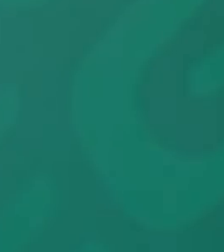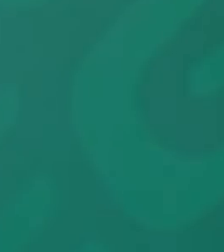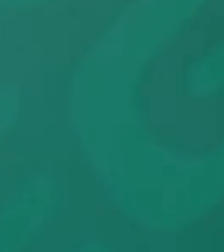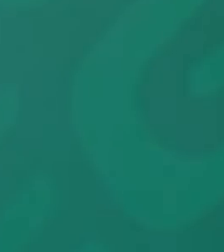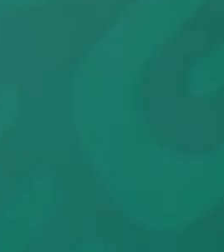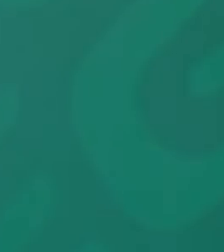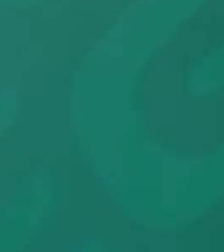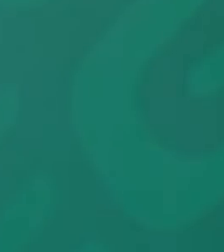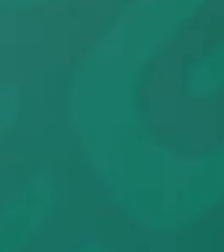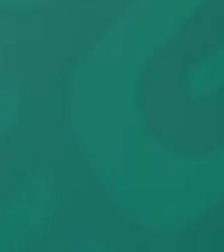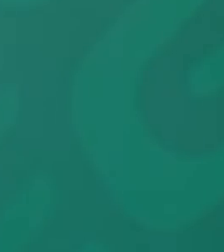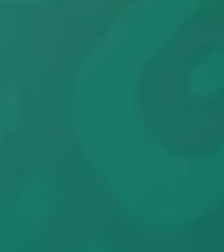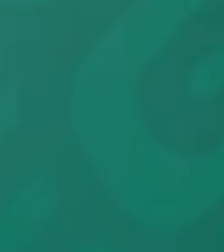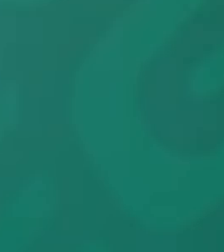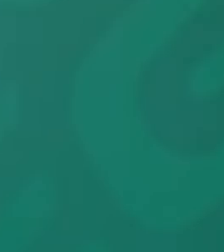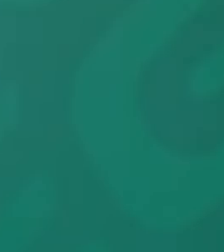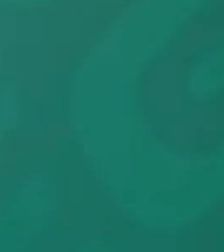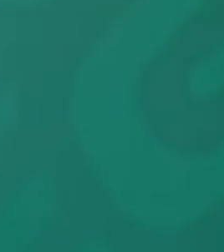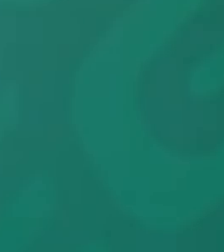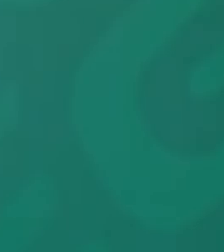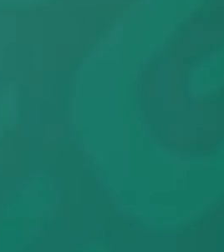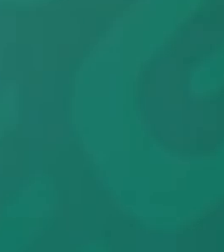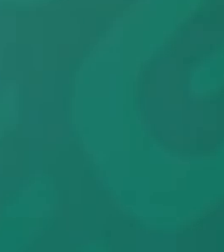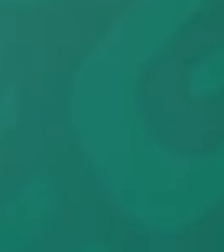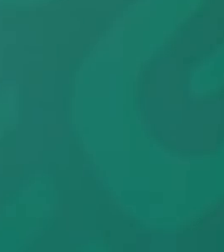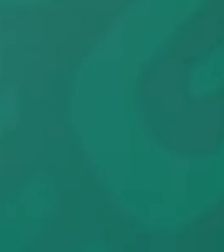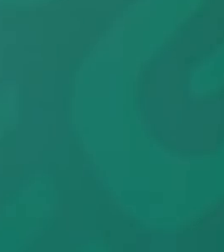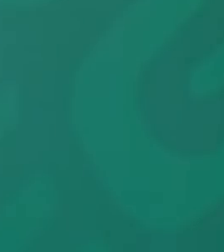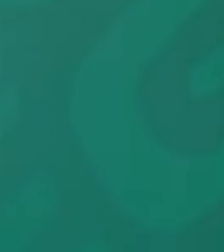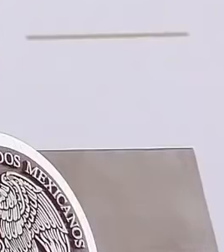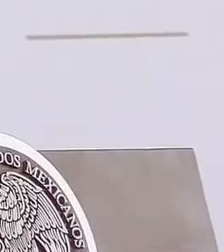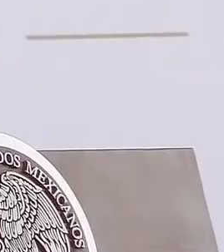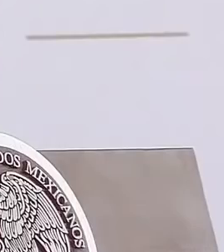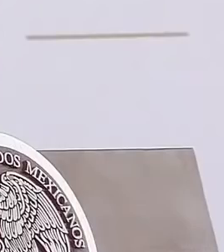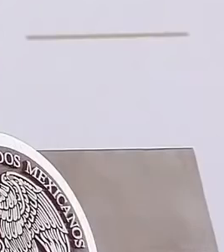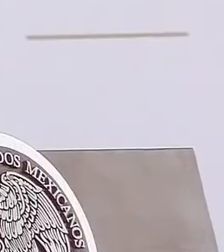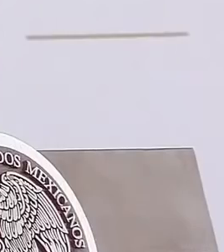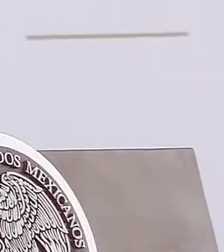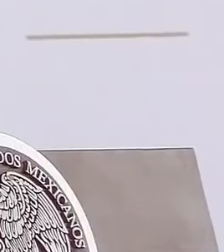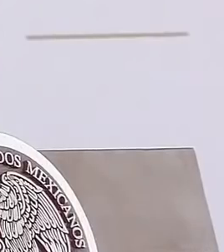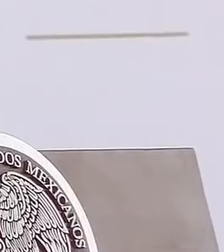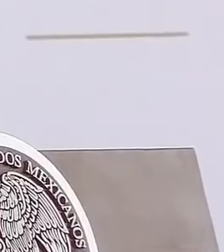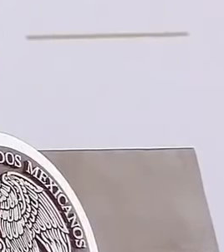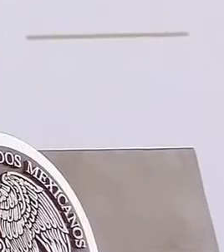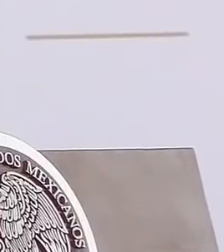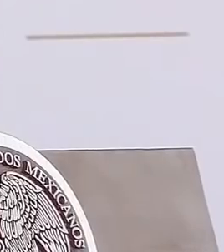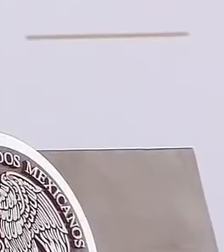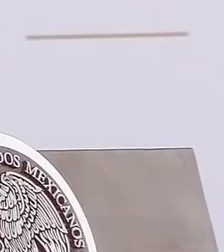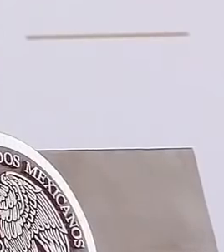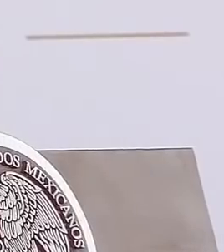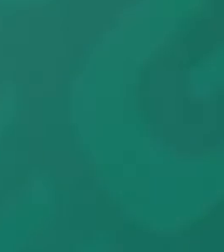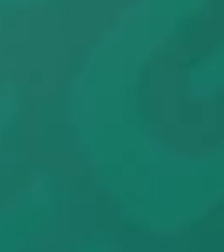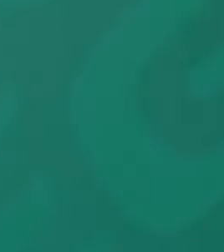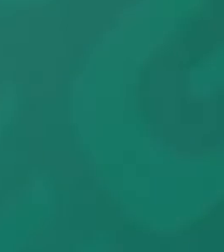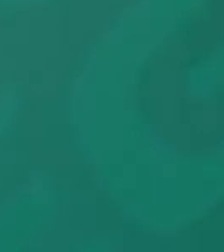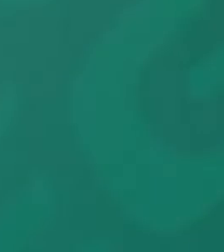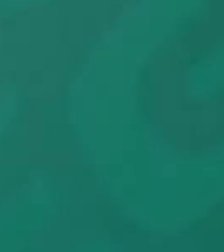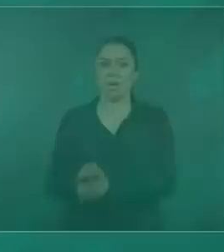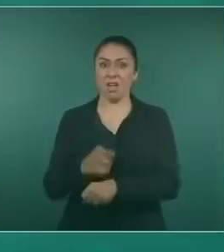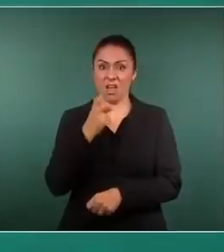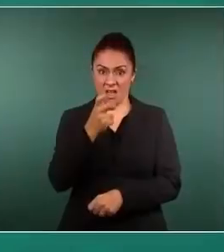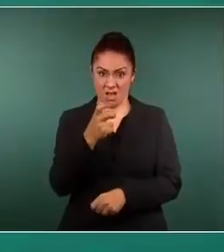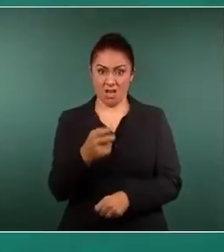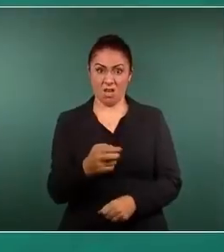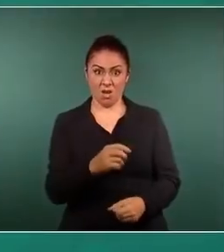protección de todos los ciudadanos y de manera especial combatiendo este delito